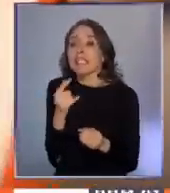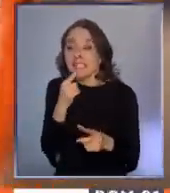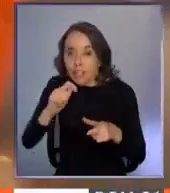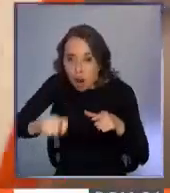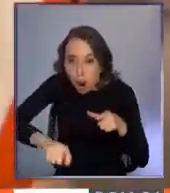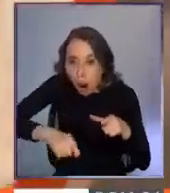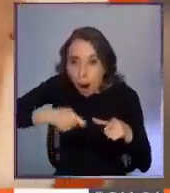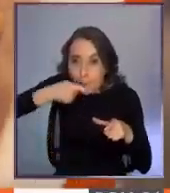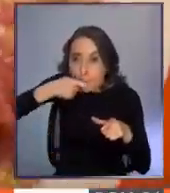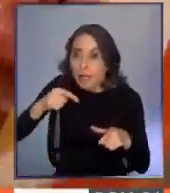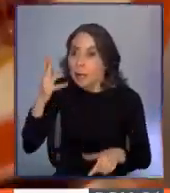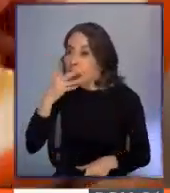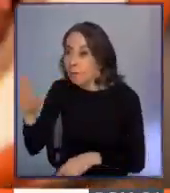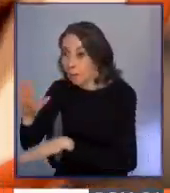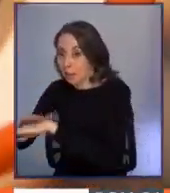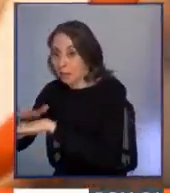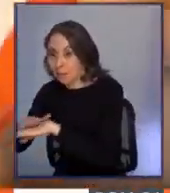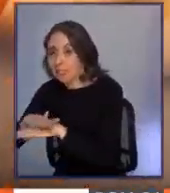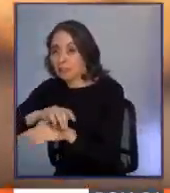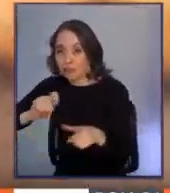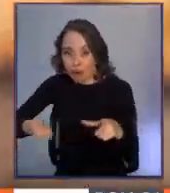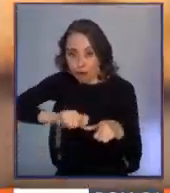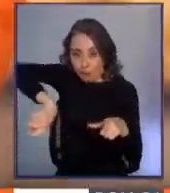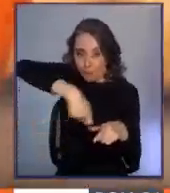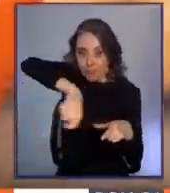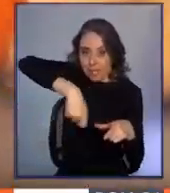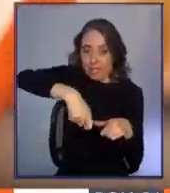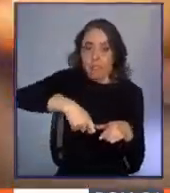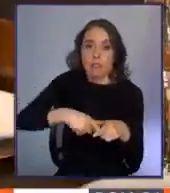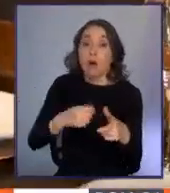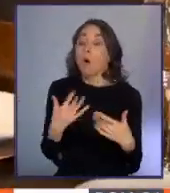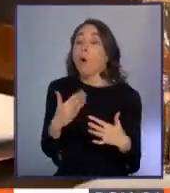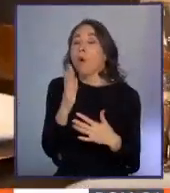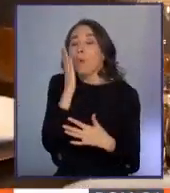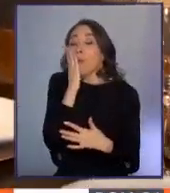esta maravilla. ¿Me das el permiso para mezclarlo por yo? Por favor. Por Dios, esta belleza.